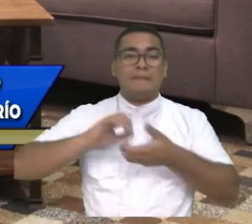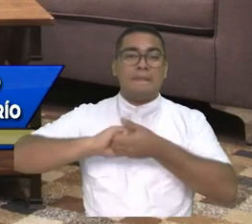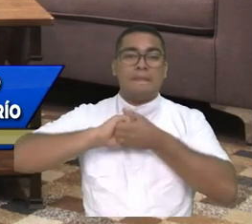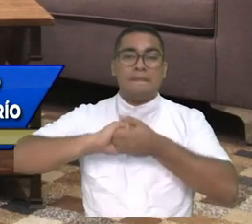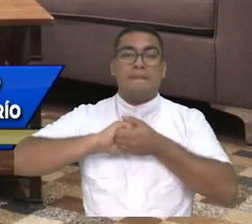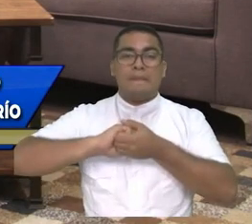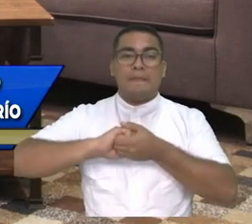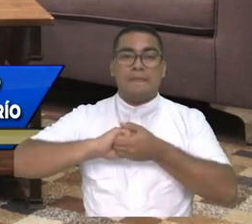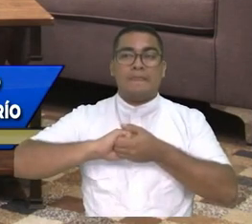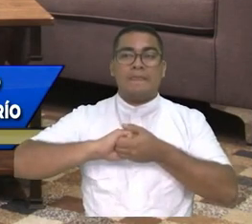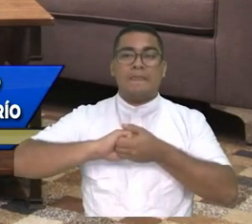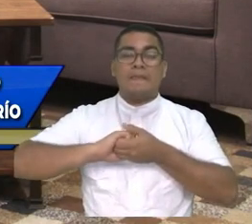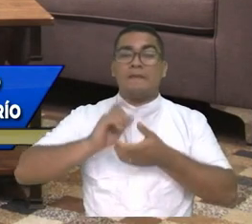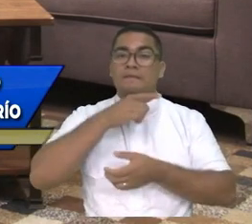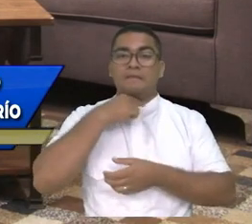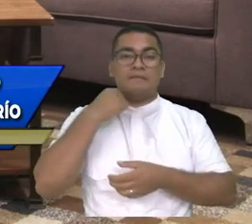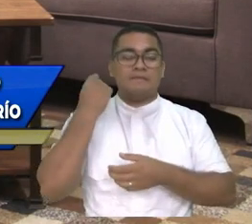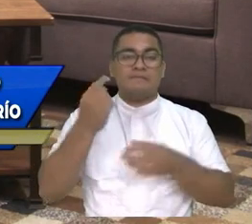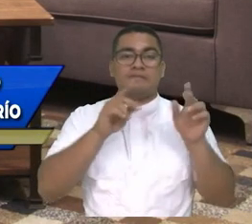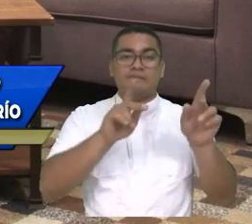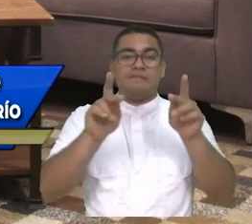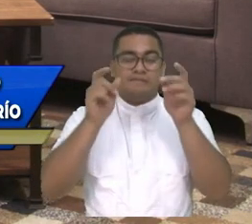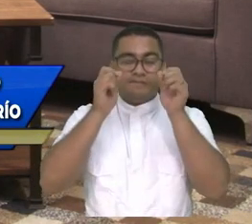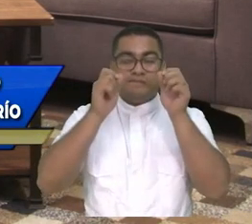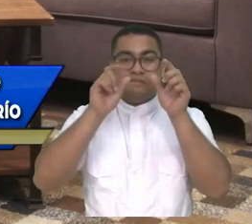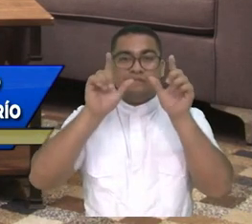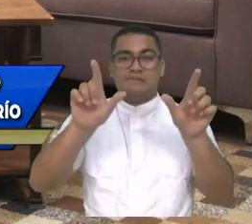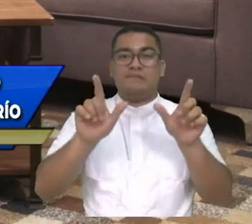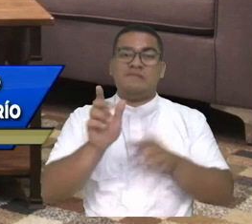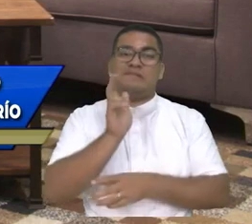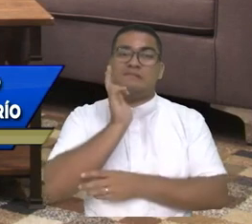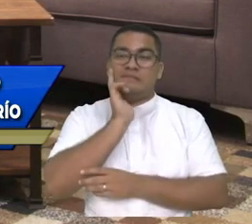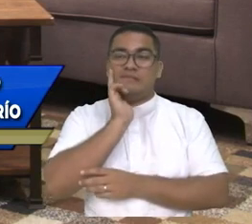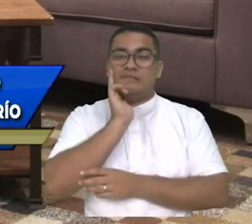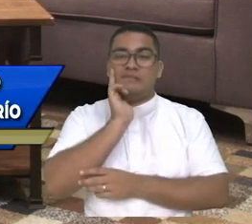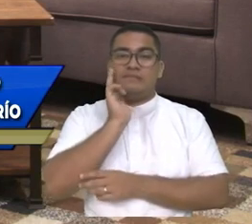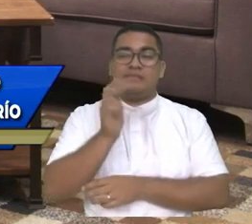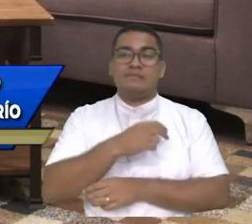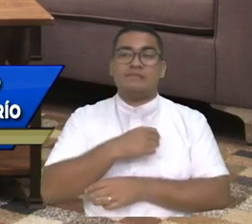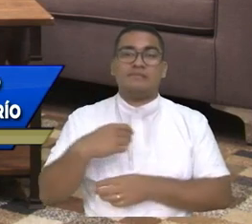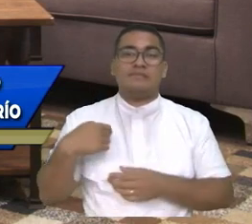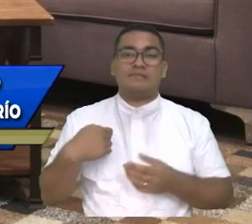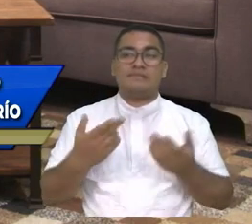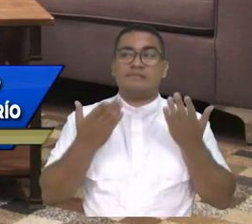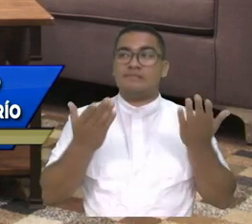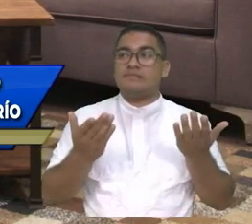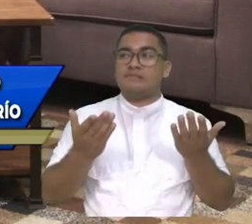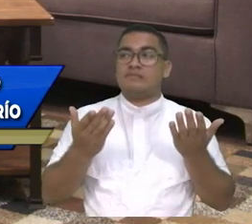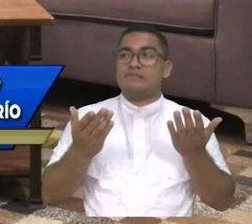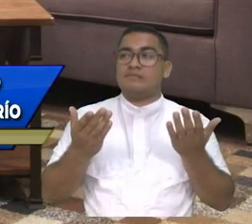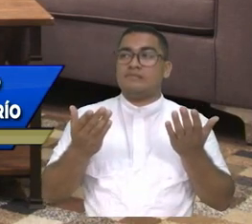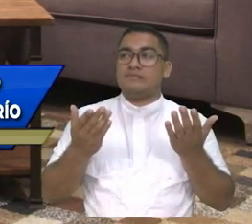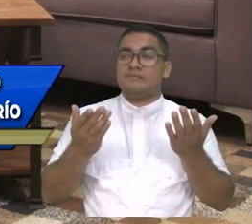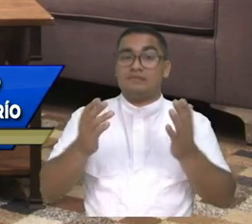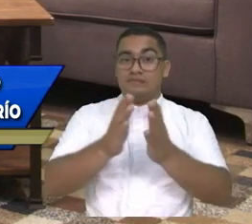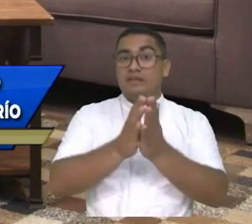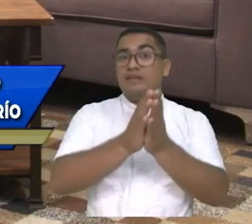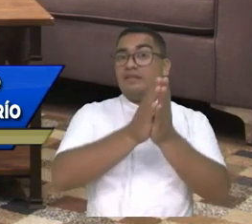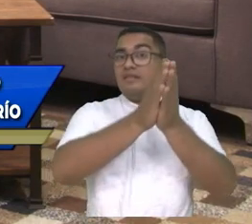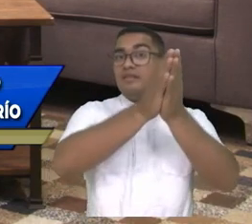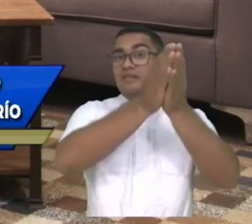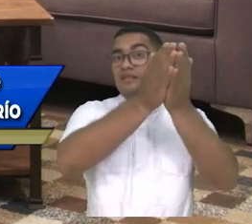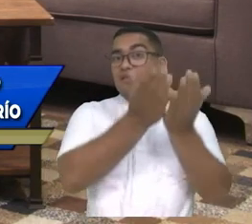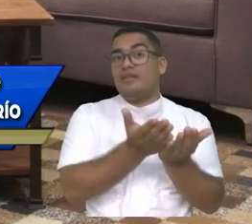amigos, verdaderos admiradores de Rubén Darío, realizó este cuestionario